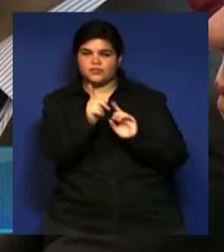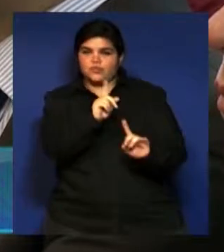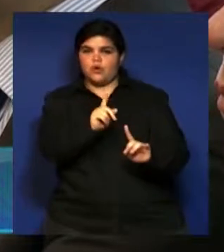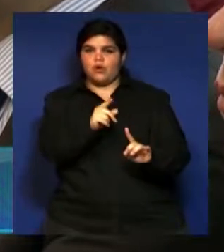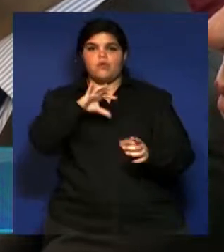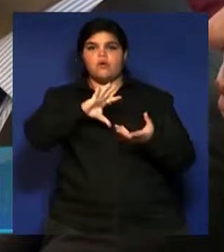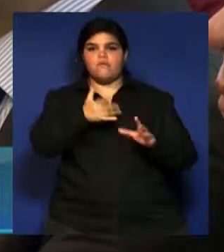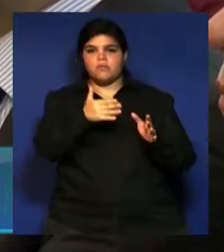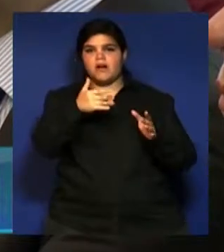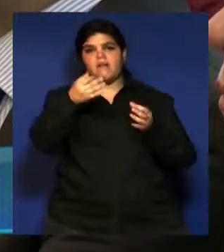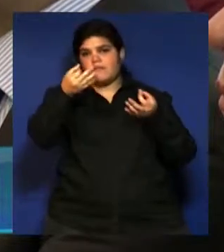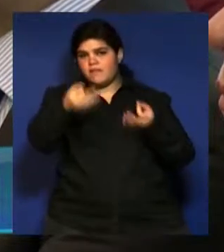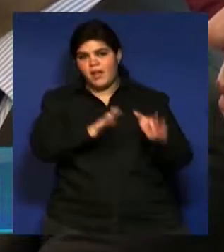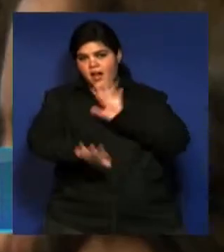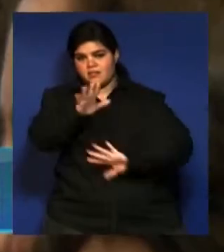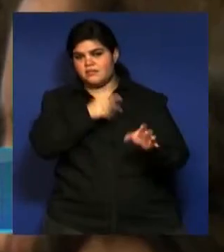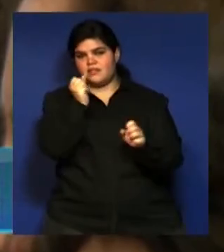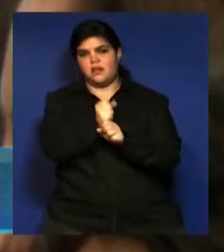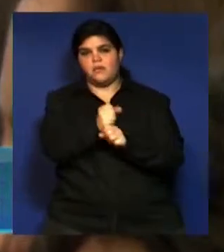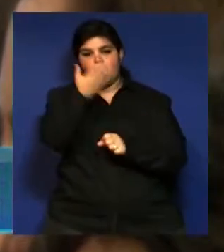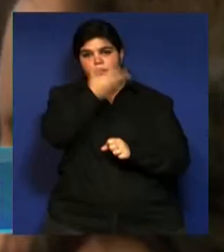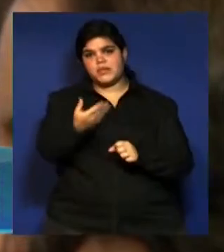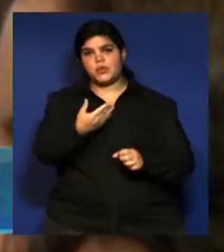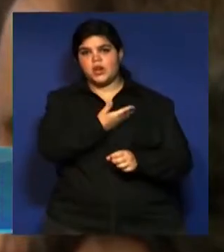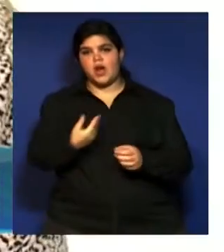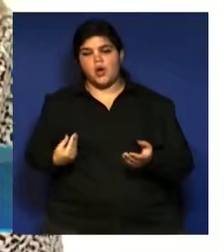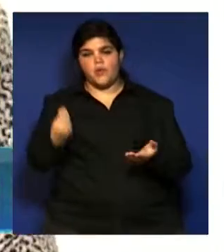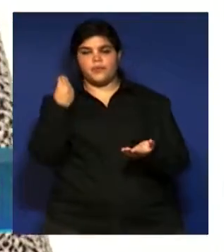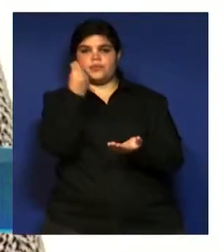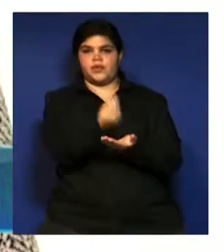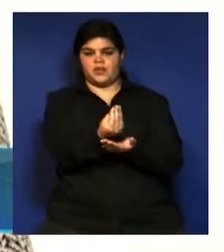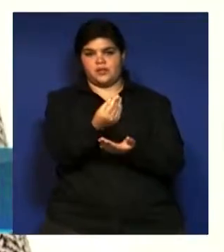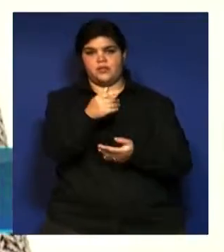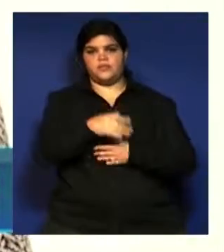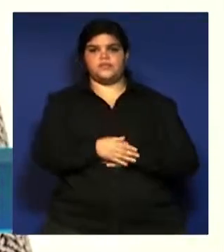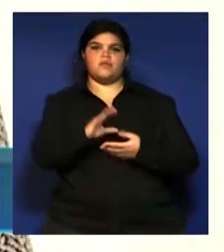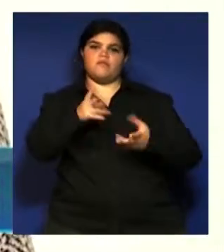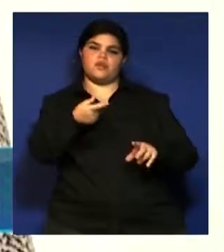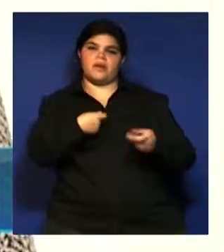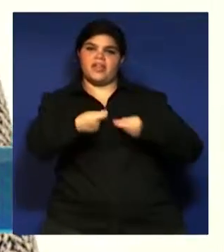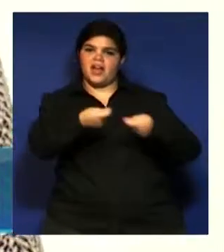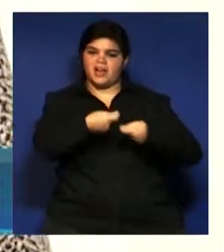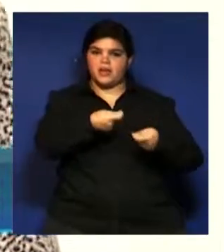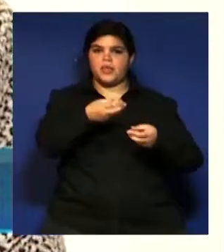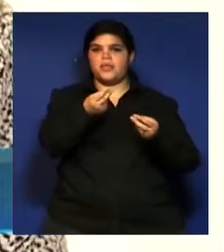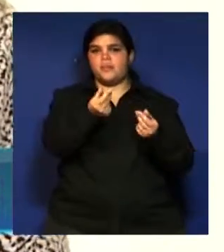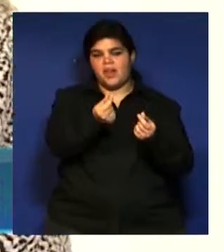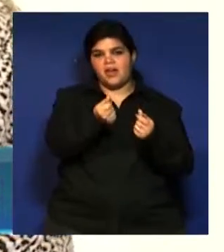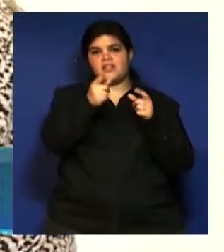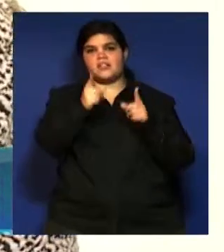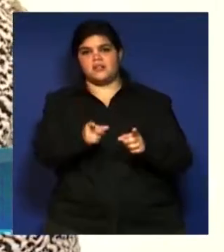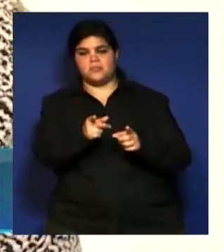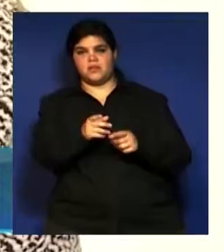mayor o menor sensibilidad que ese funcionario puede ocupar respecto de administración de dinero u oportunidades, en definitiva,